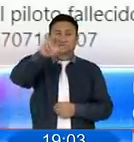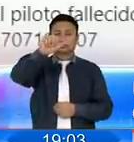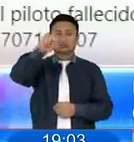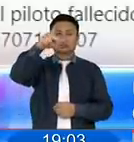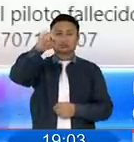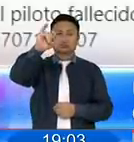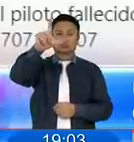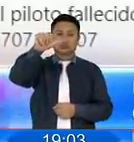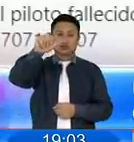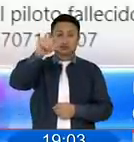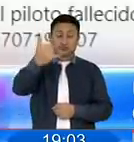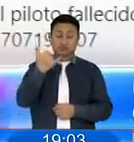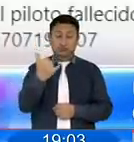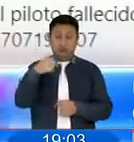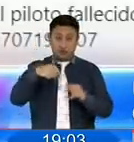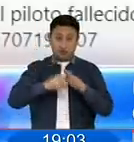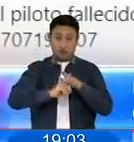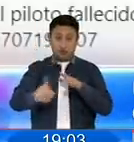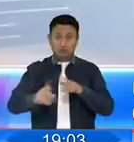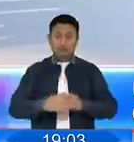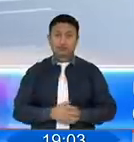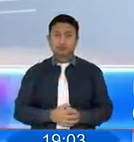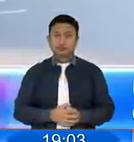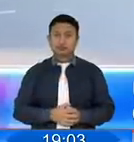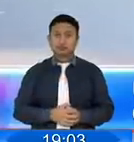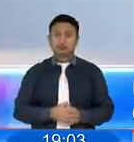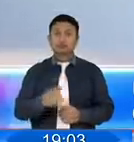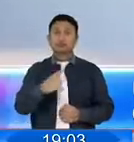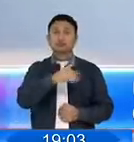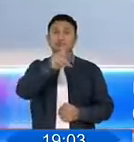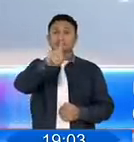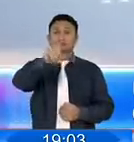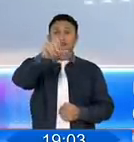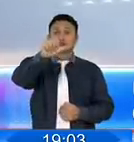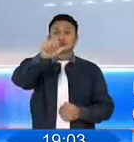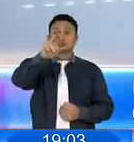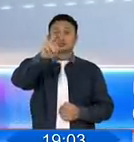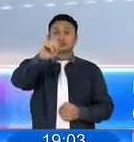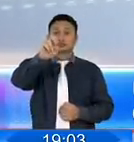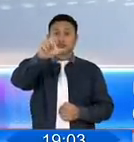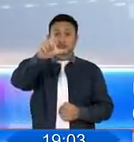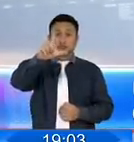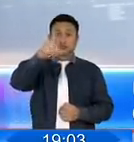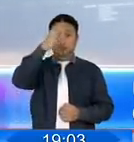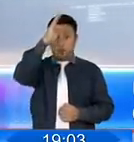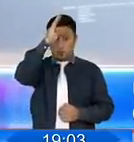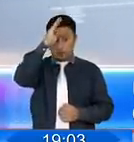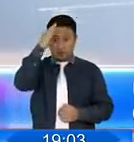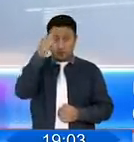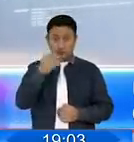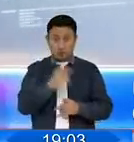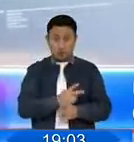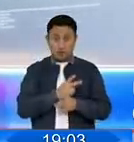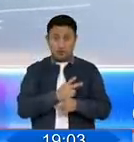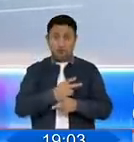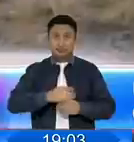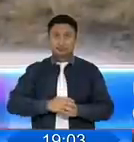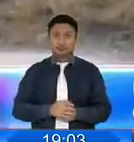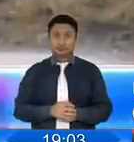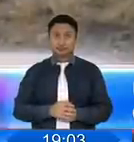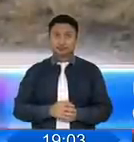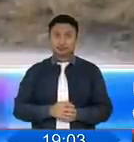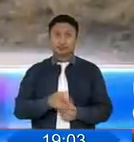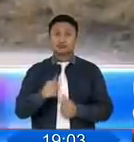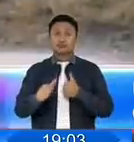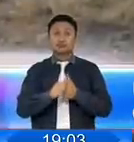prófugo en estos momentos. Daniel Salcedo está en cuidados intensivos, según medios de comunicación de Perú. Y cerca del caserío El Bendito,